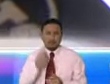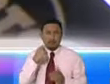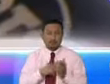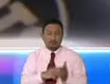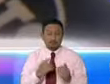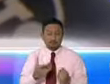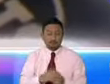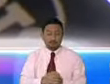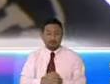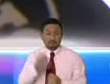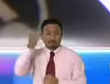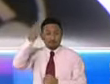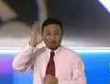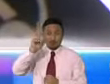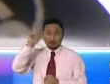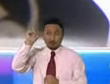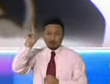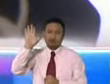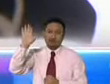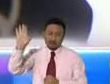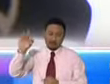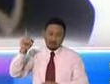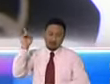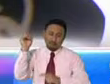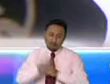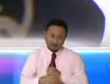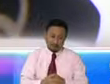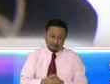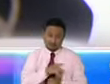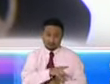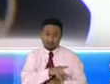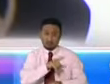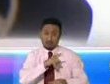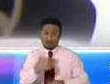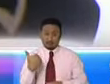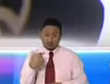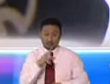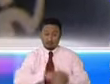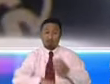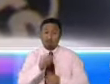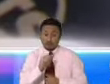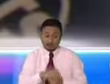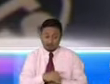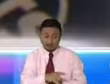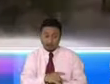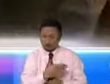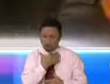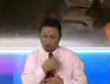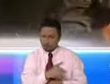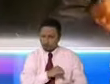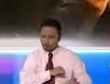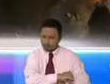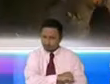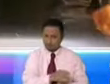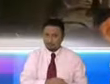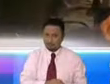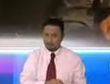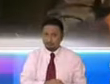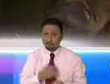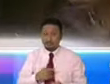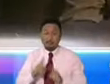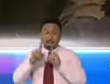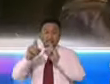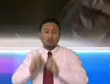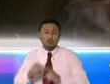que va a cobrárselas todas. Él tiene hijas. Y como hija que tiene, no le va a gustar que le hagan esto. La consulta popular y